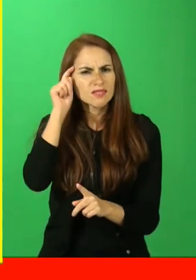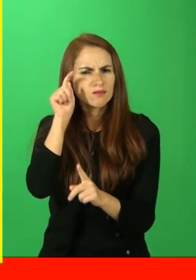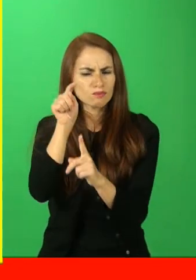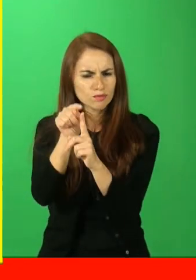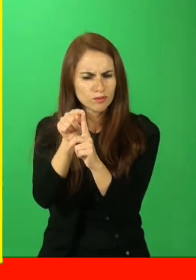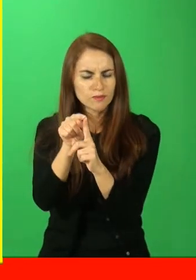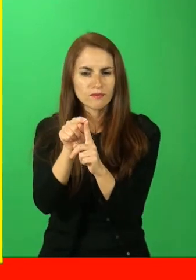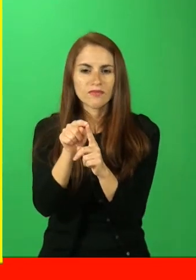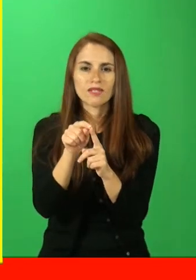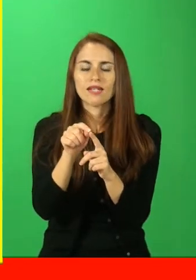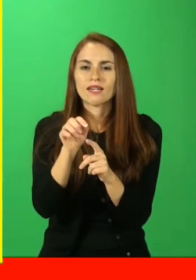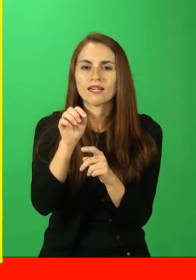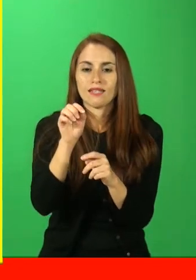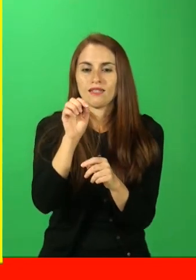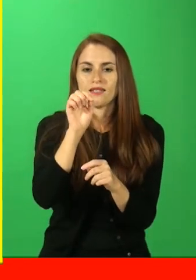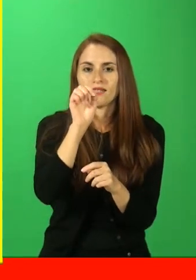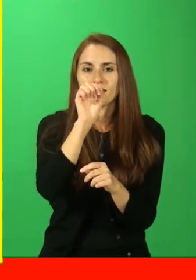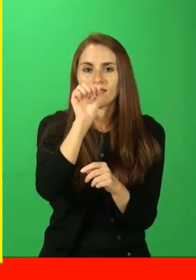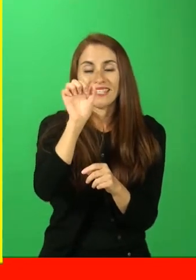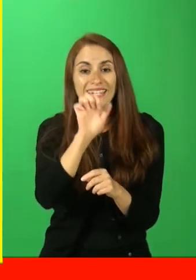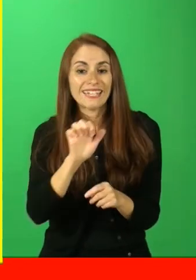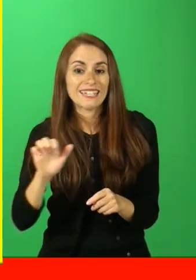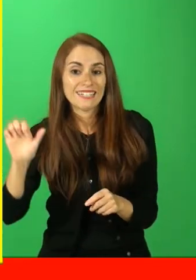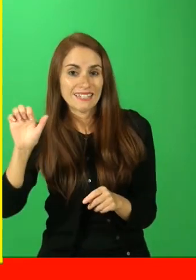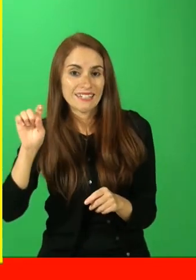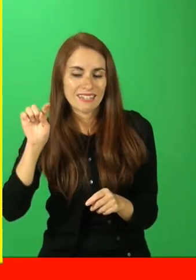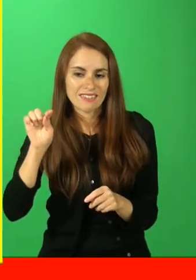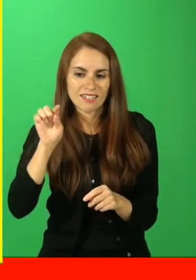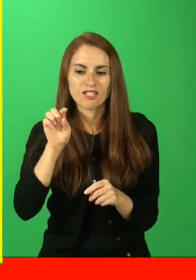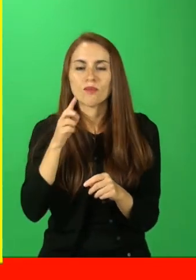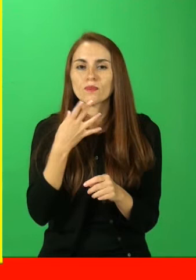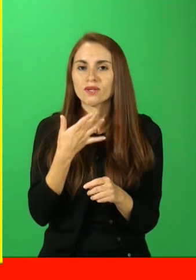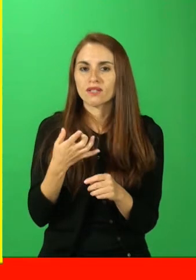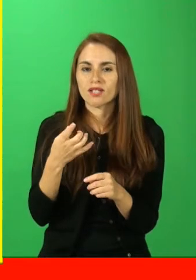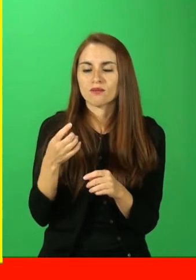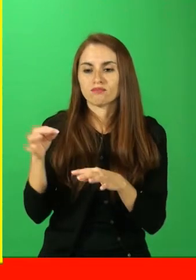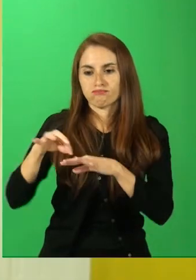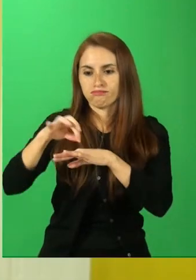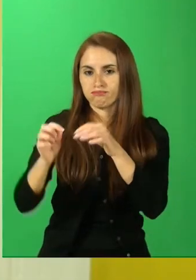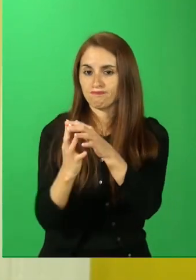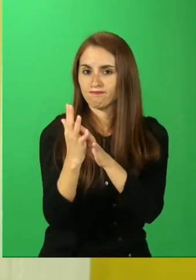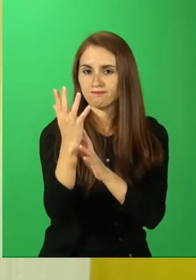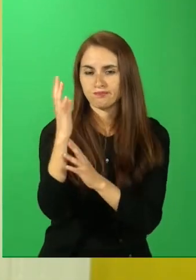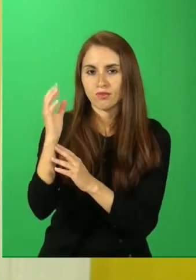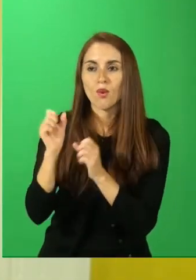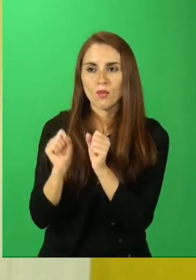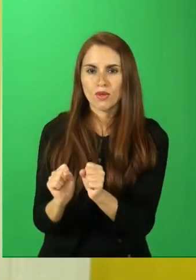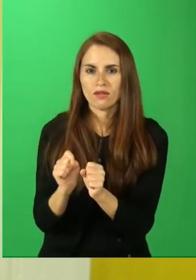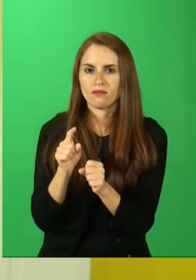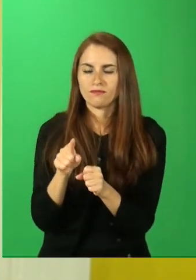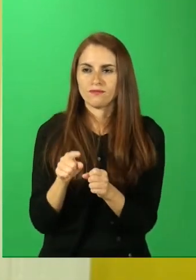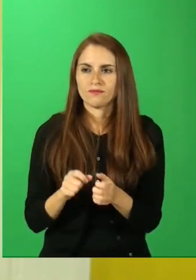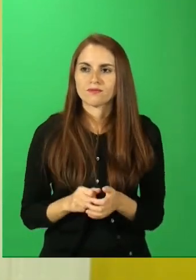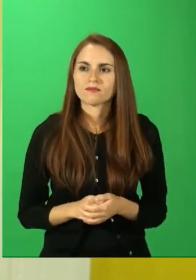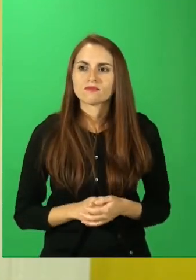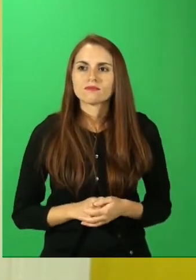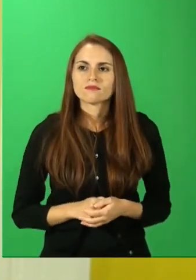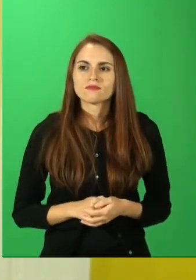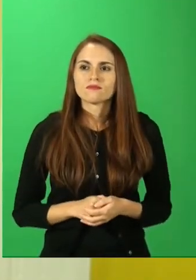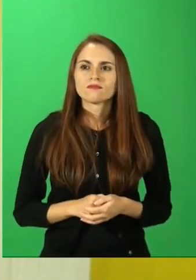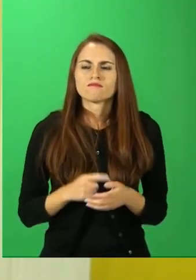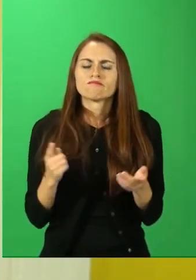este, expandirse hacia el este, porque eran tierras ricas y fértiles para el pueblo alemán. Y como siempre, todos